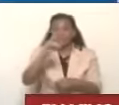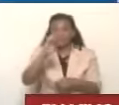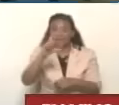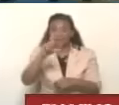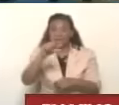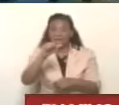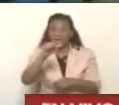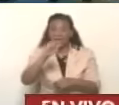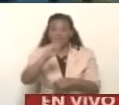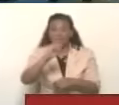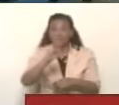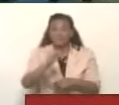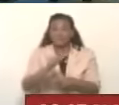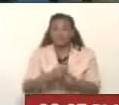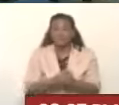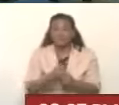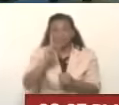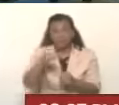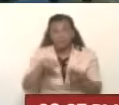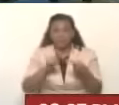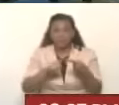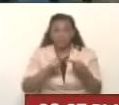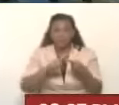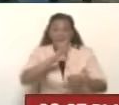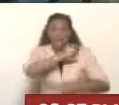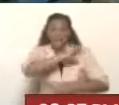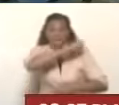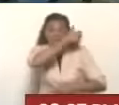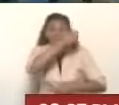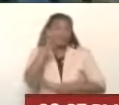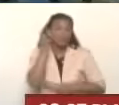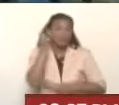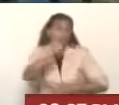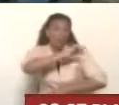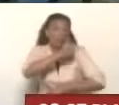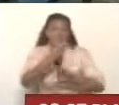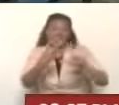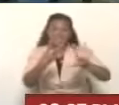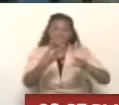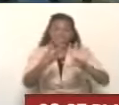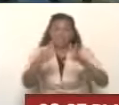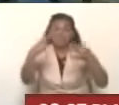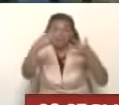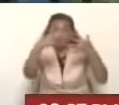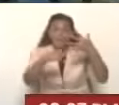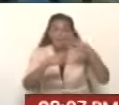Álvarez. También están las jefas de los siete vértices.